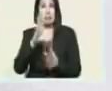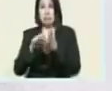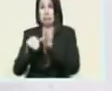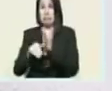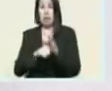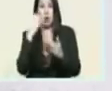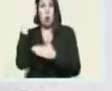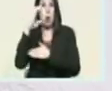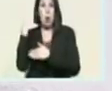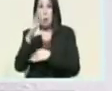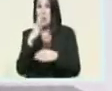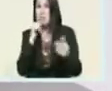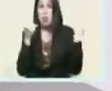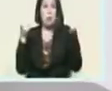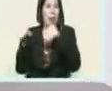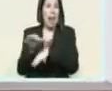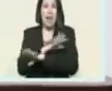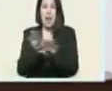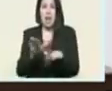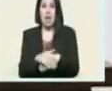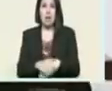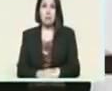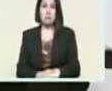corrupción en Colombia, todo, todo lo demás.